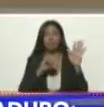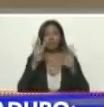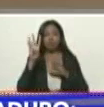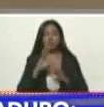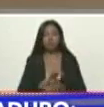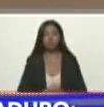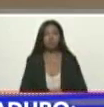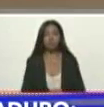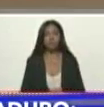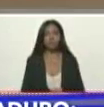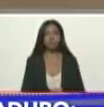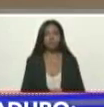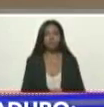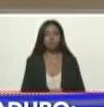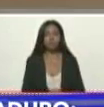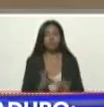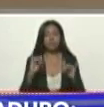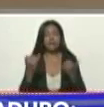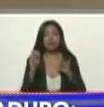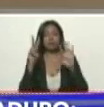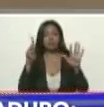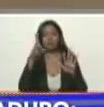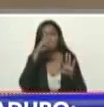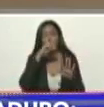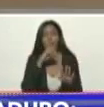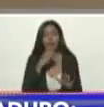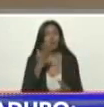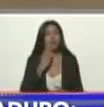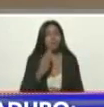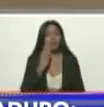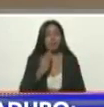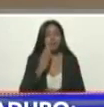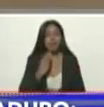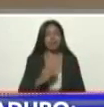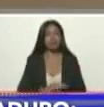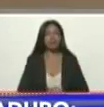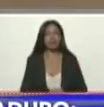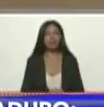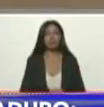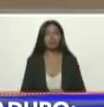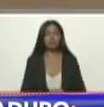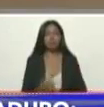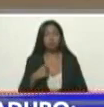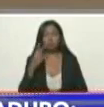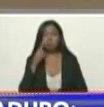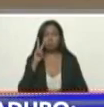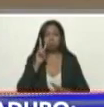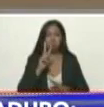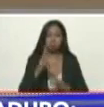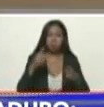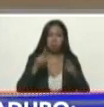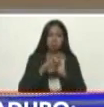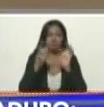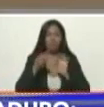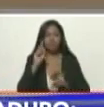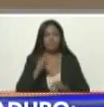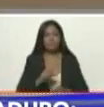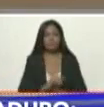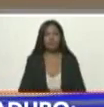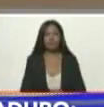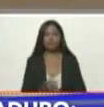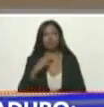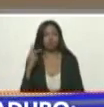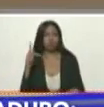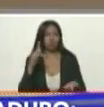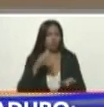2013-2014. Ya con 7 años de experiencia puedo visualizar que